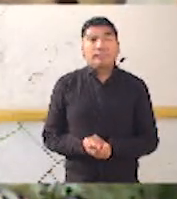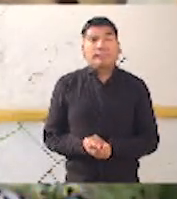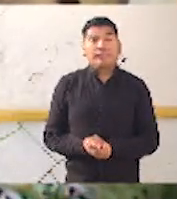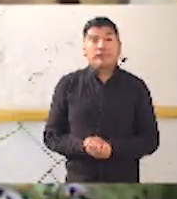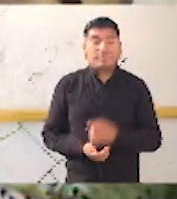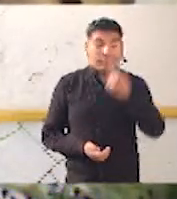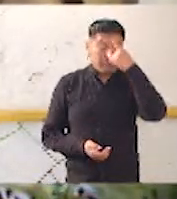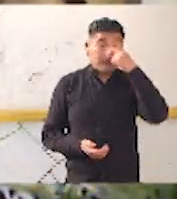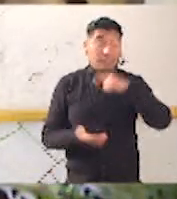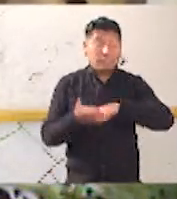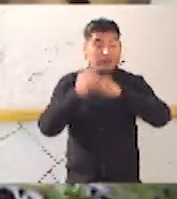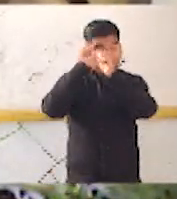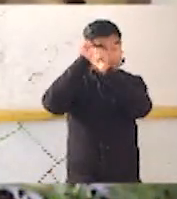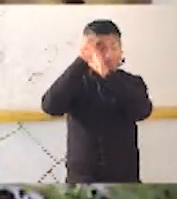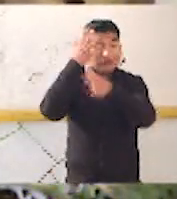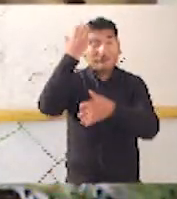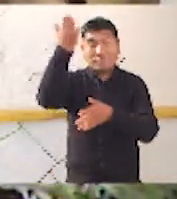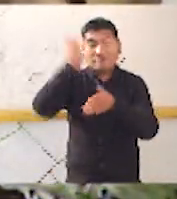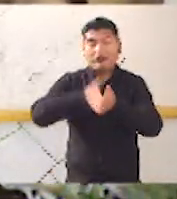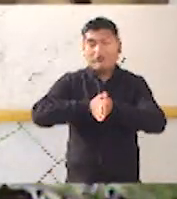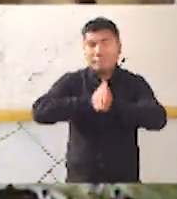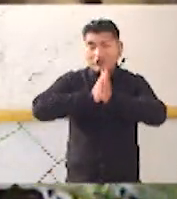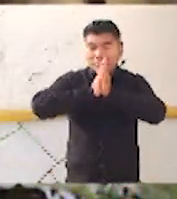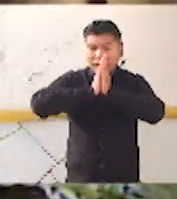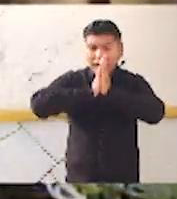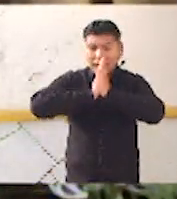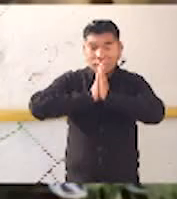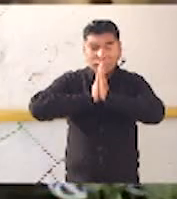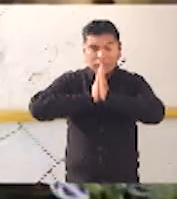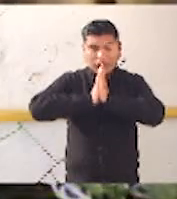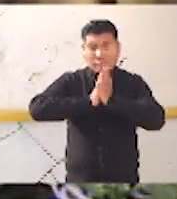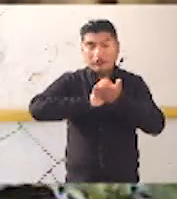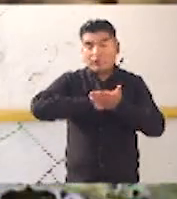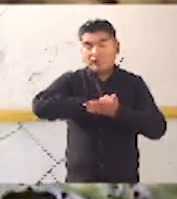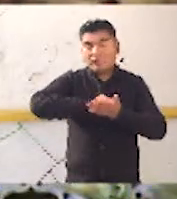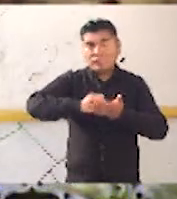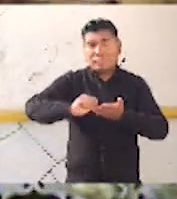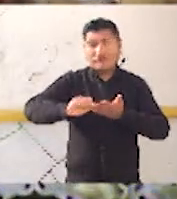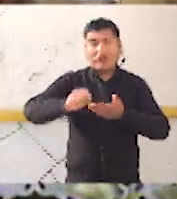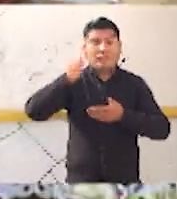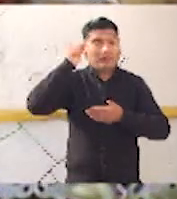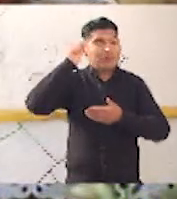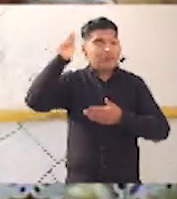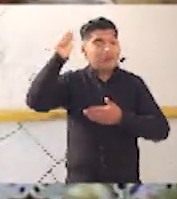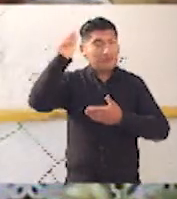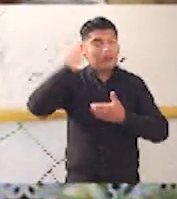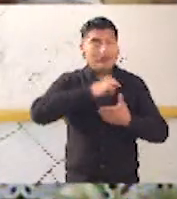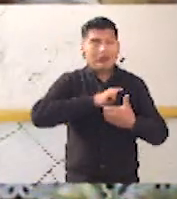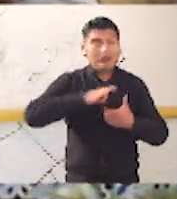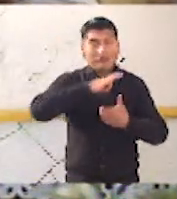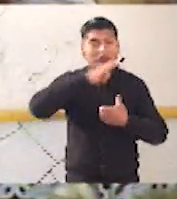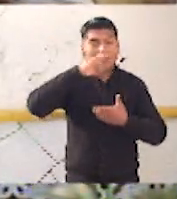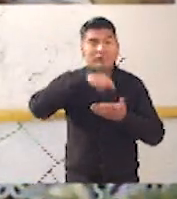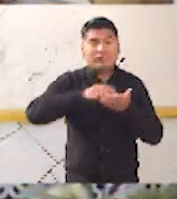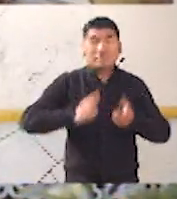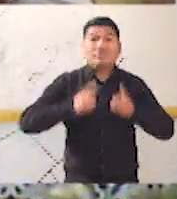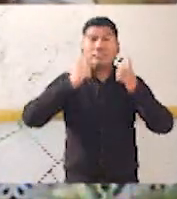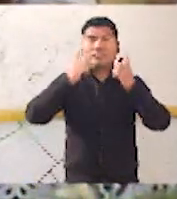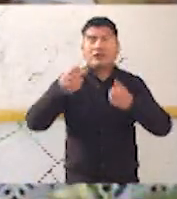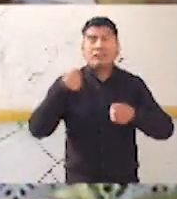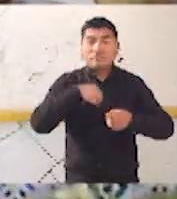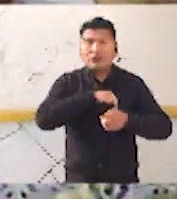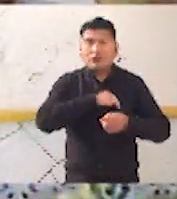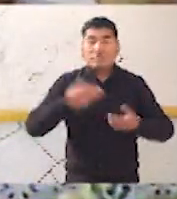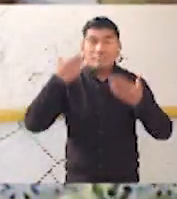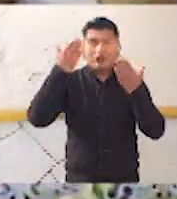Por eso, Padre, te suplicamos que santifiques por el mismo Espíritu estos dones que hemos